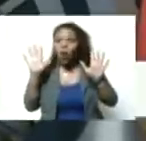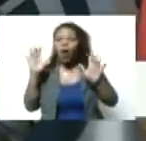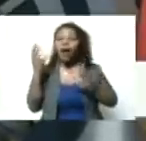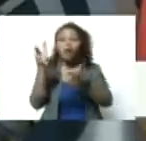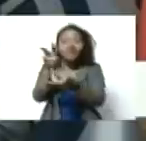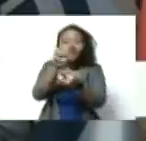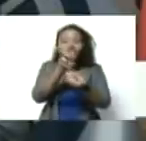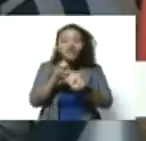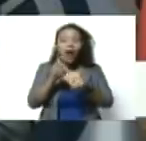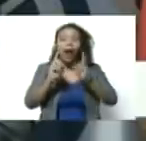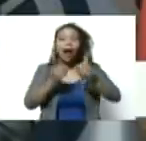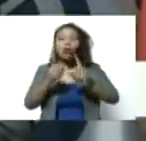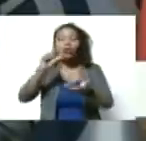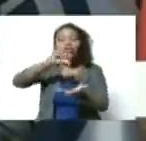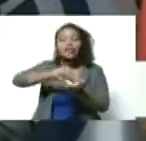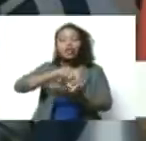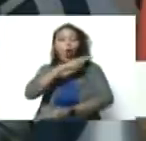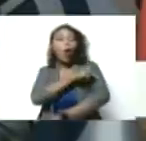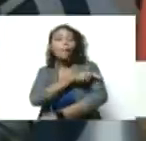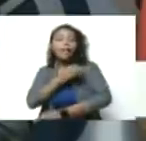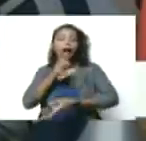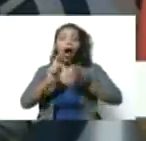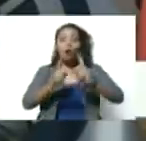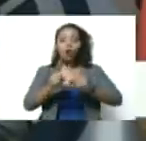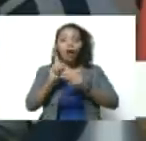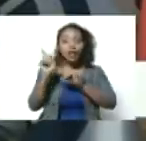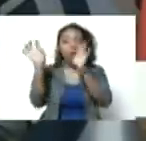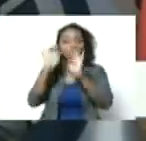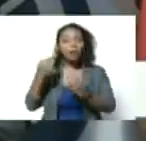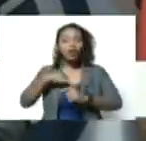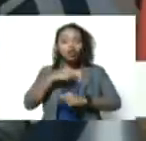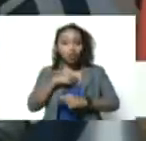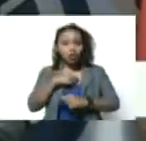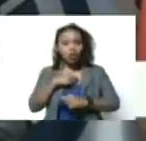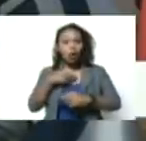en centros hospitalarios. Sobre este tipo de hechos